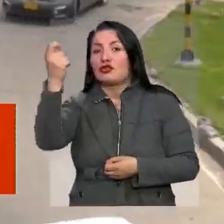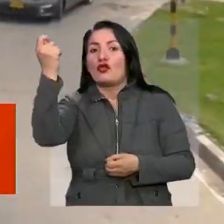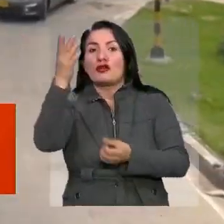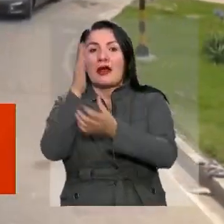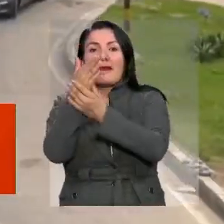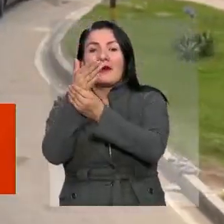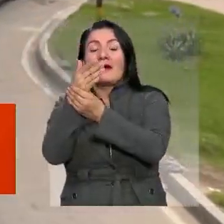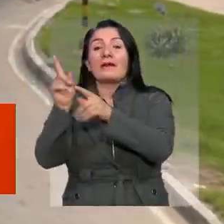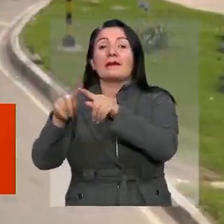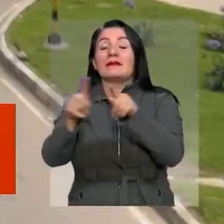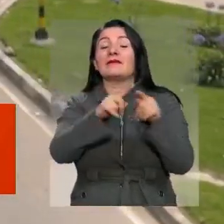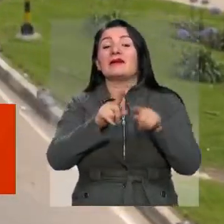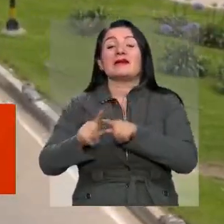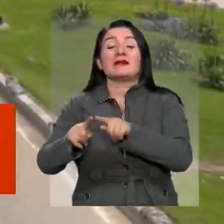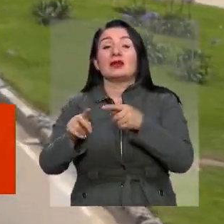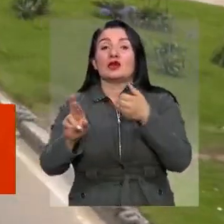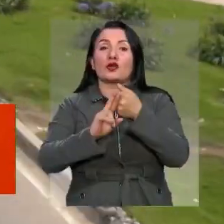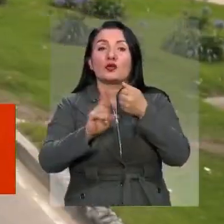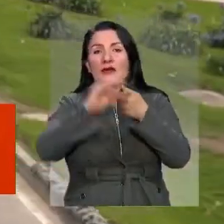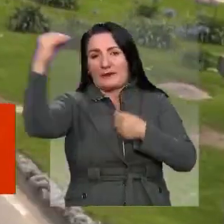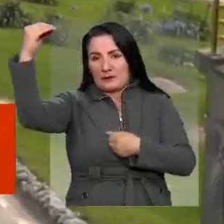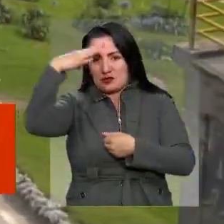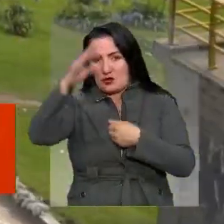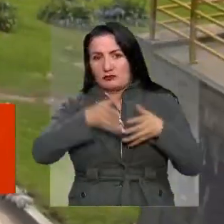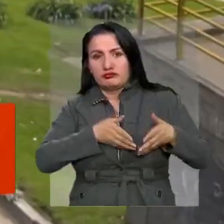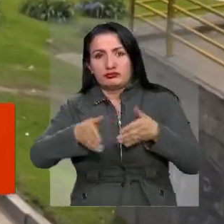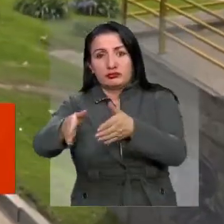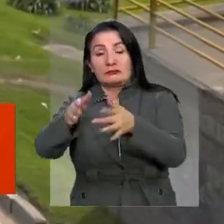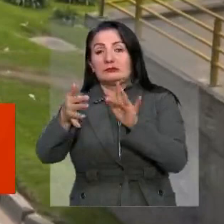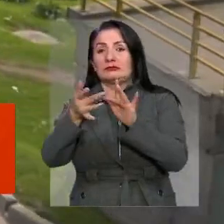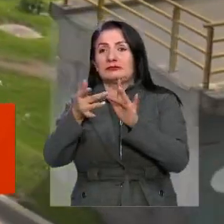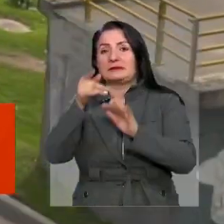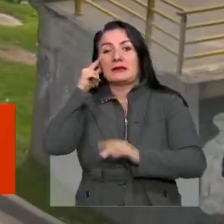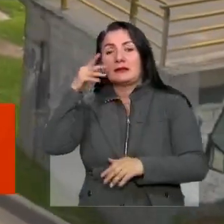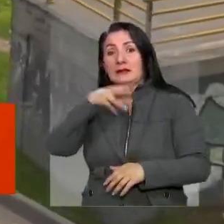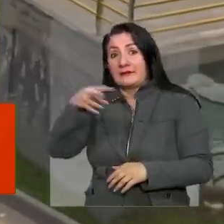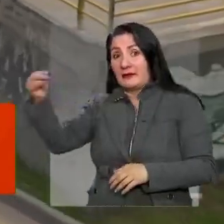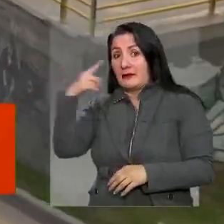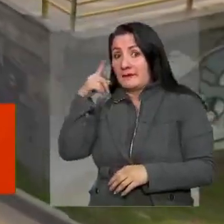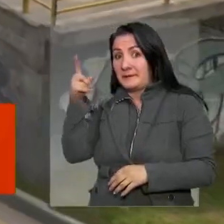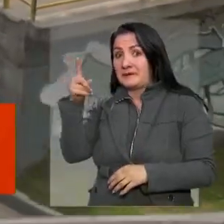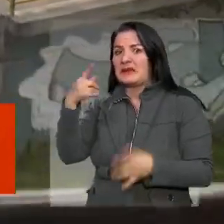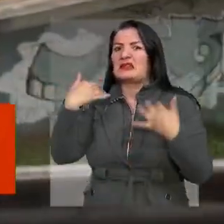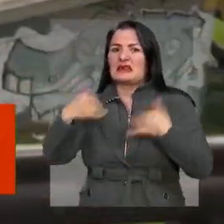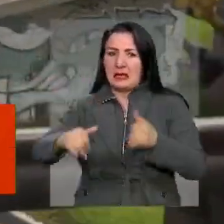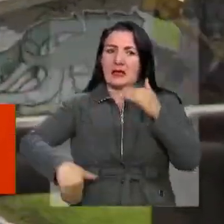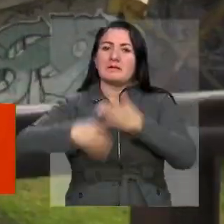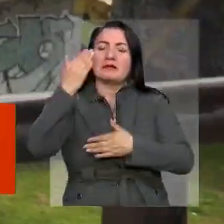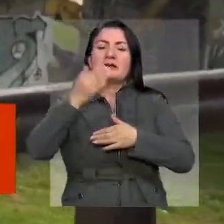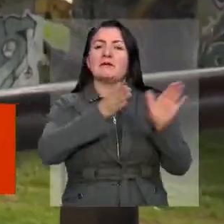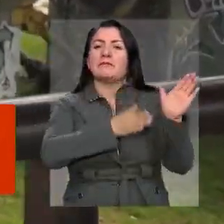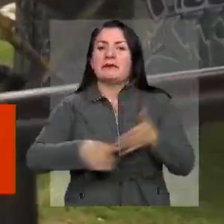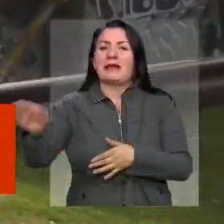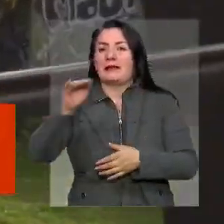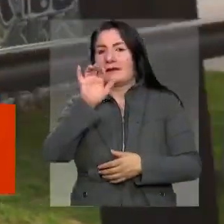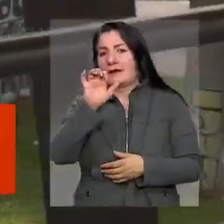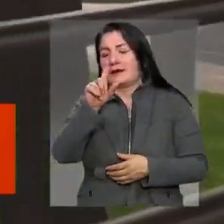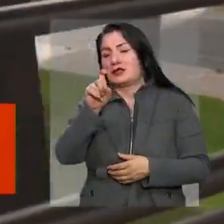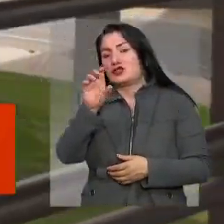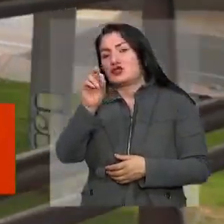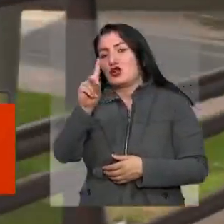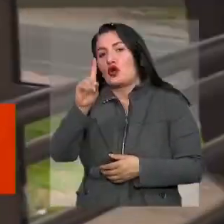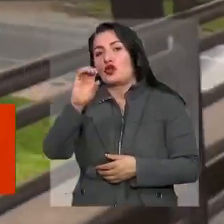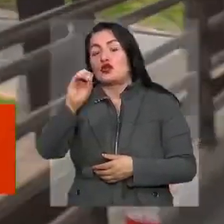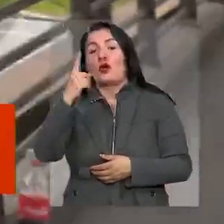también conecta con la Ruta del Sol. Las autoridades lo que han dicho es que ya iniciaron el plan Éxodo para que fluya la movilidad